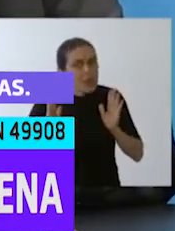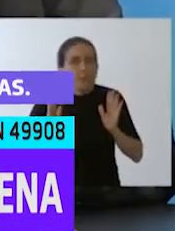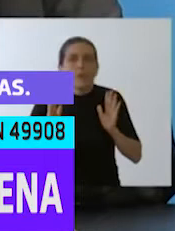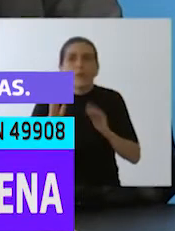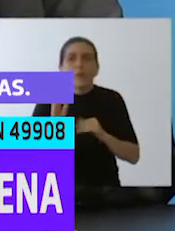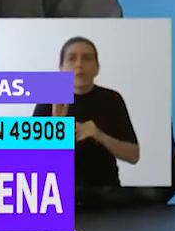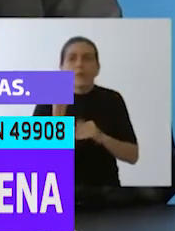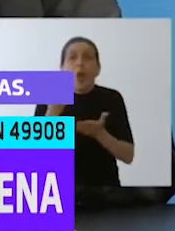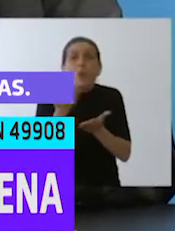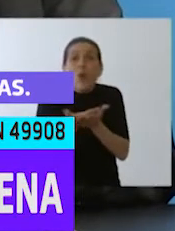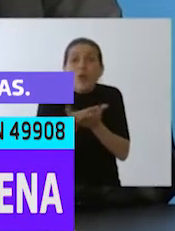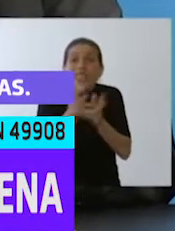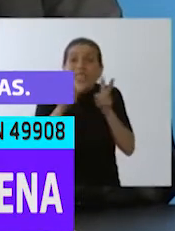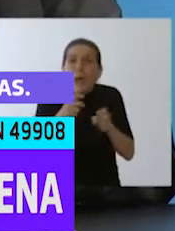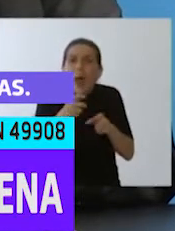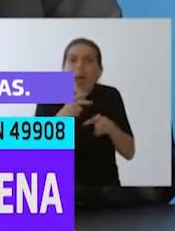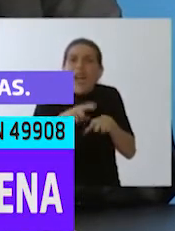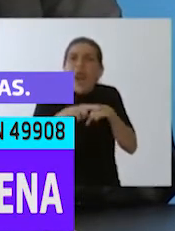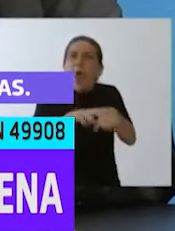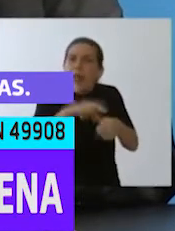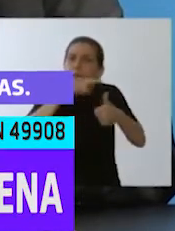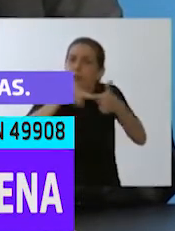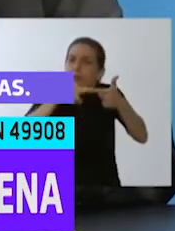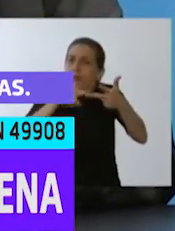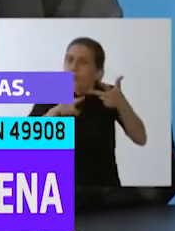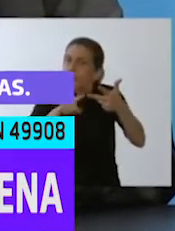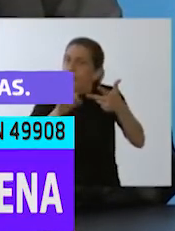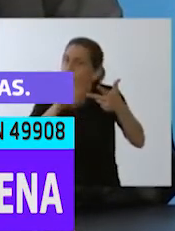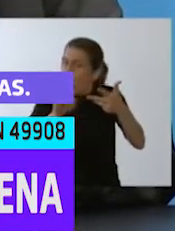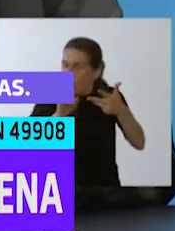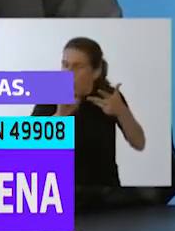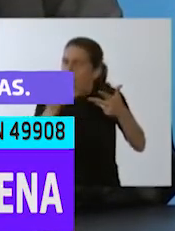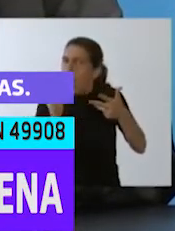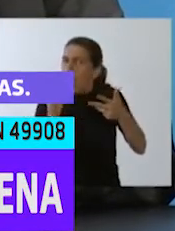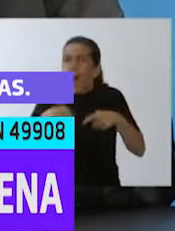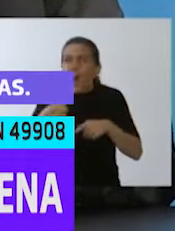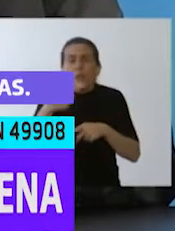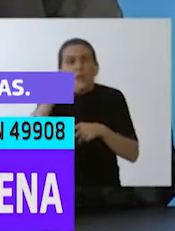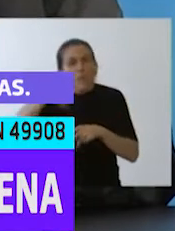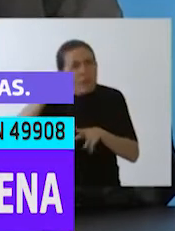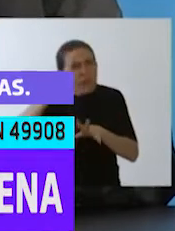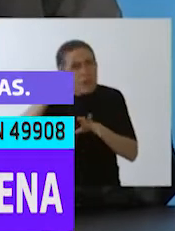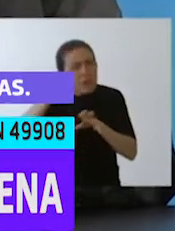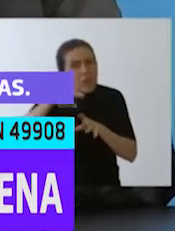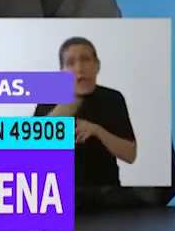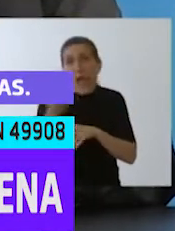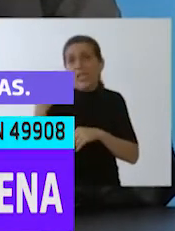designación? ¿Cómo fue la convocatoria para ser parte justamente de este comité de expertos y asesorar al presidente de la